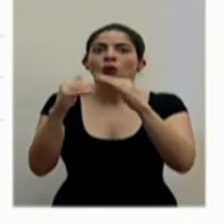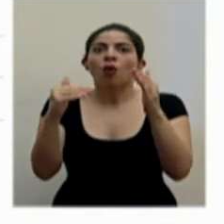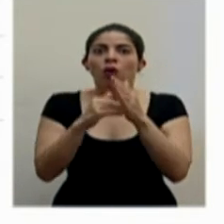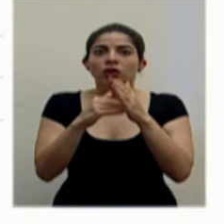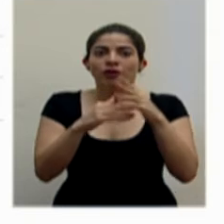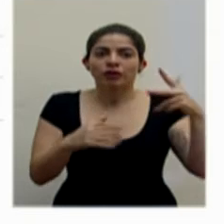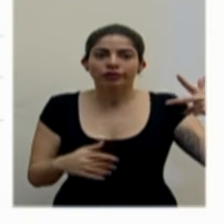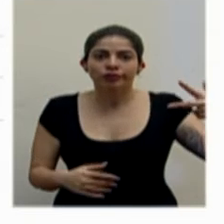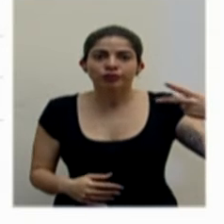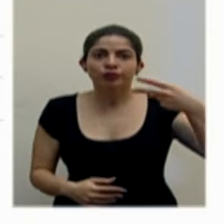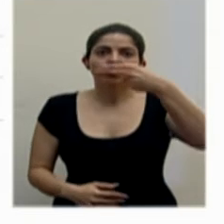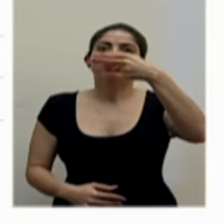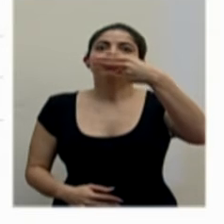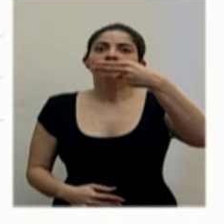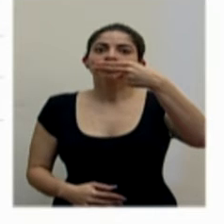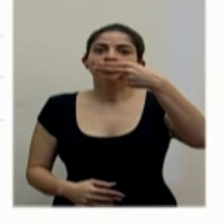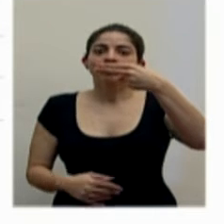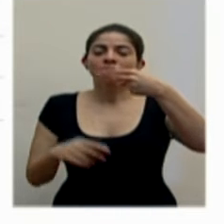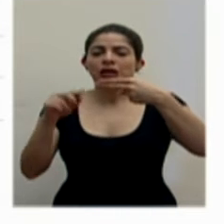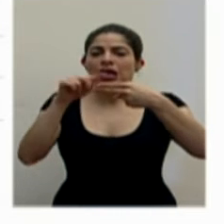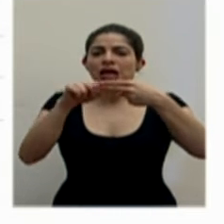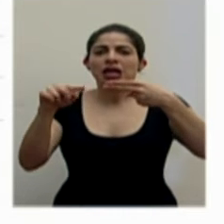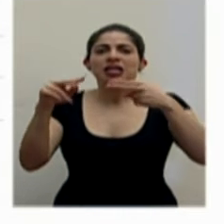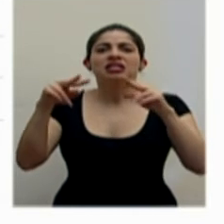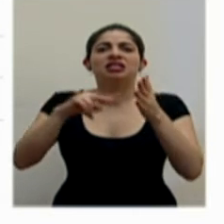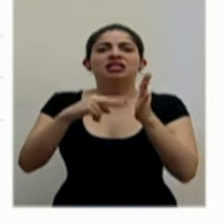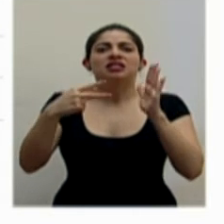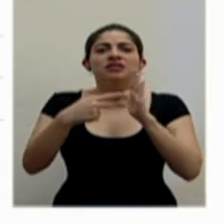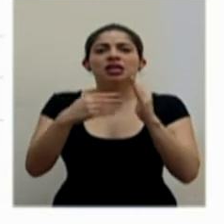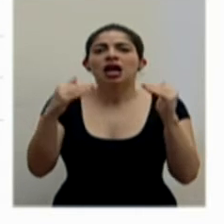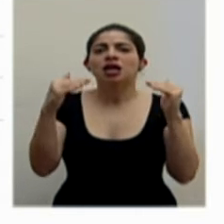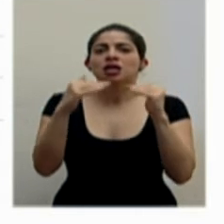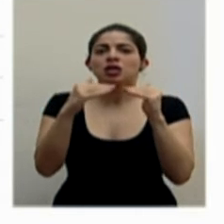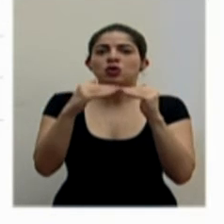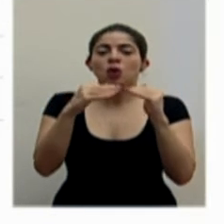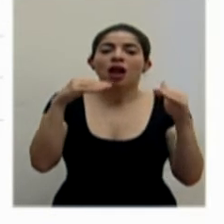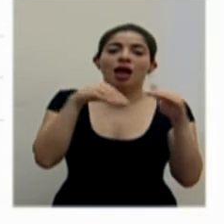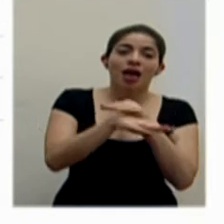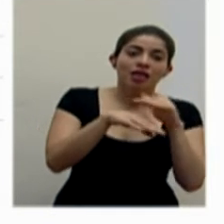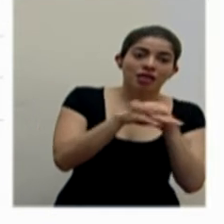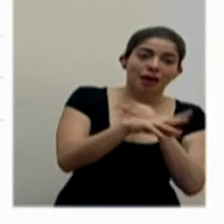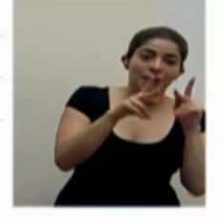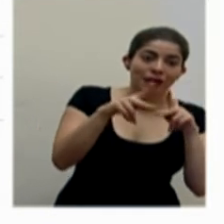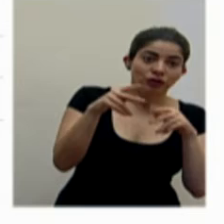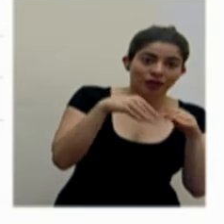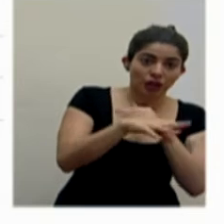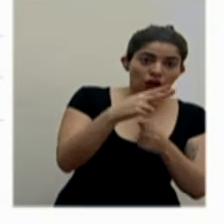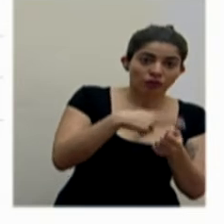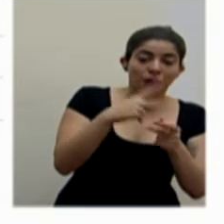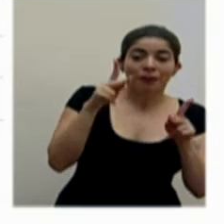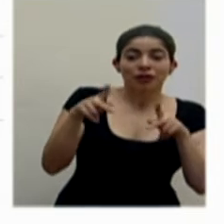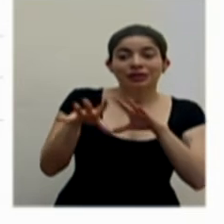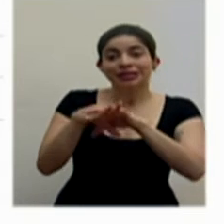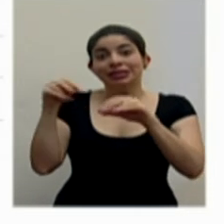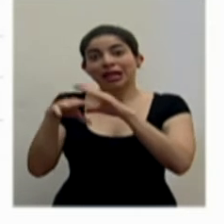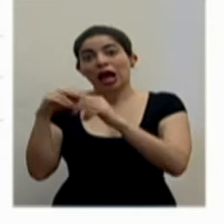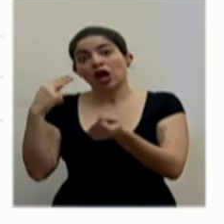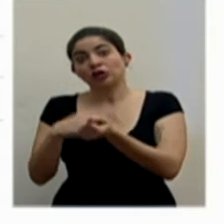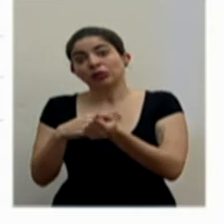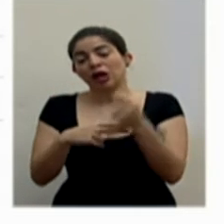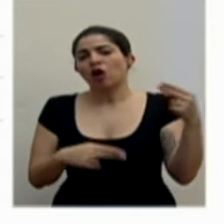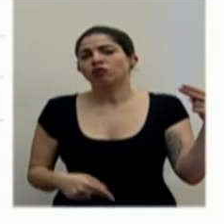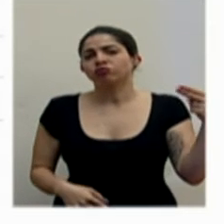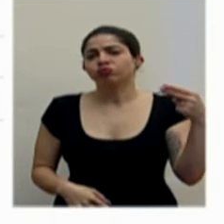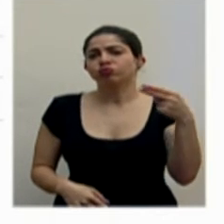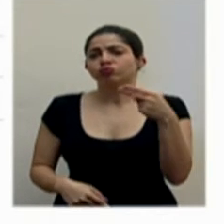un balance. O sea, están entrando más o menos la misma cantidad de personas que están saliendo hasta las últimas 2 semanas.